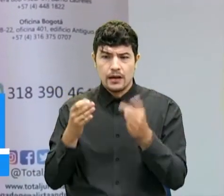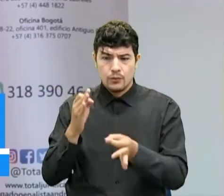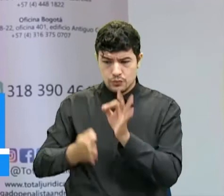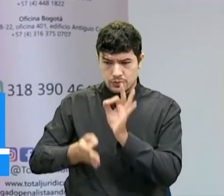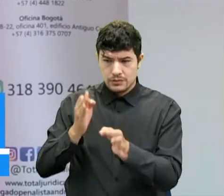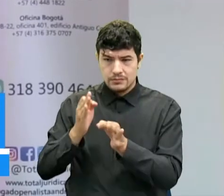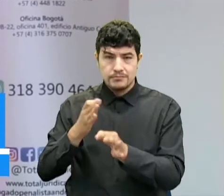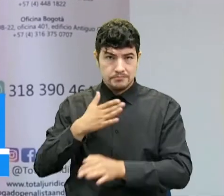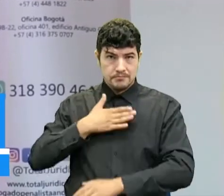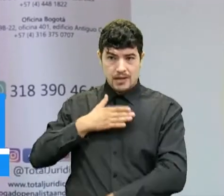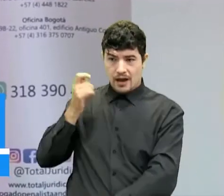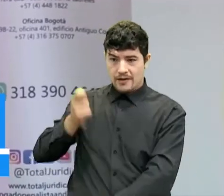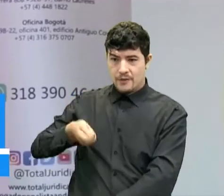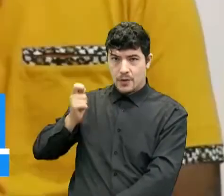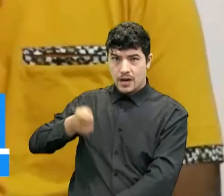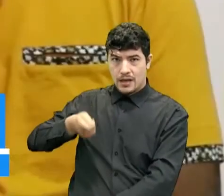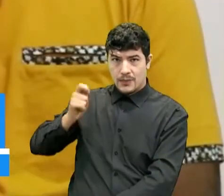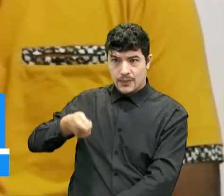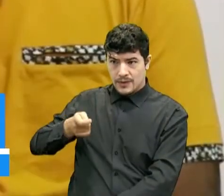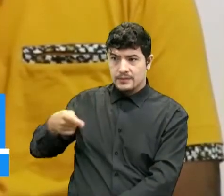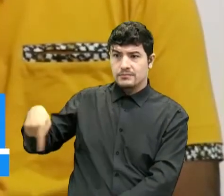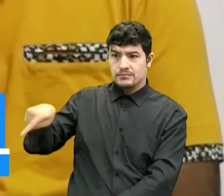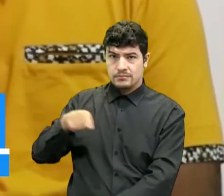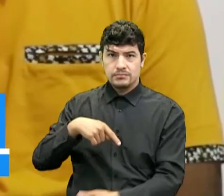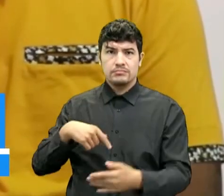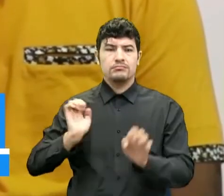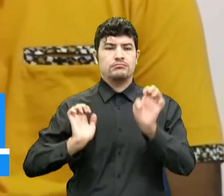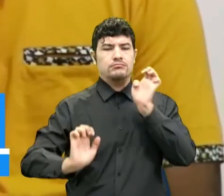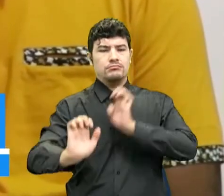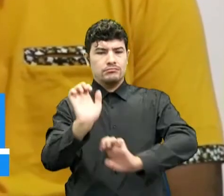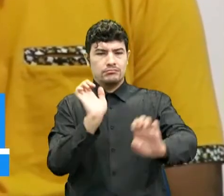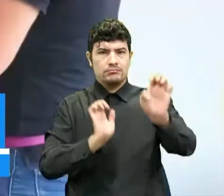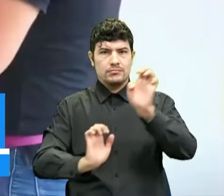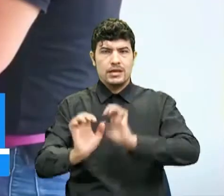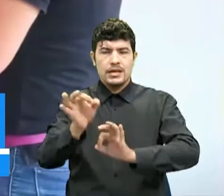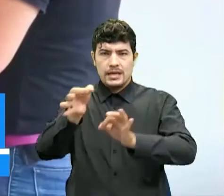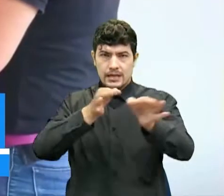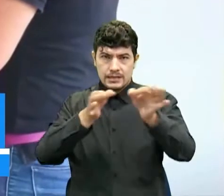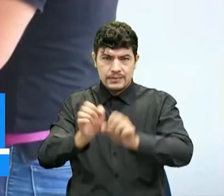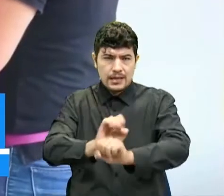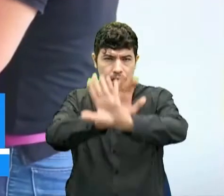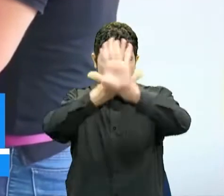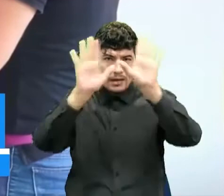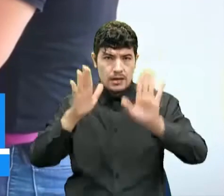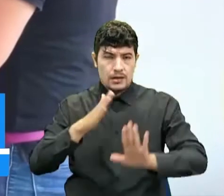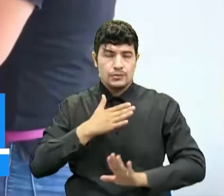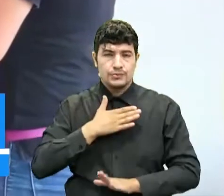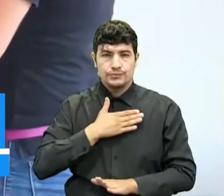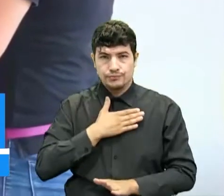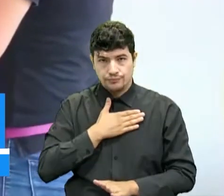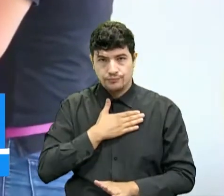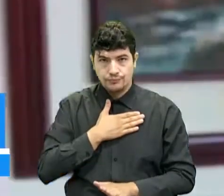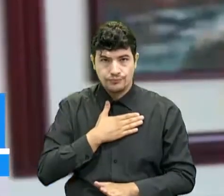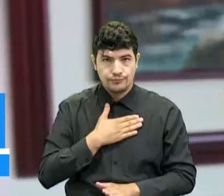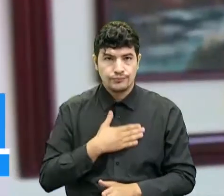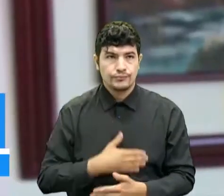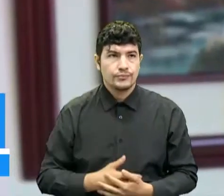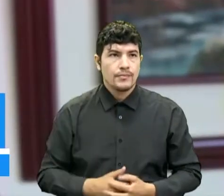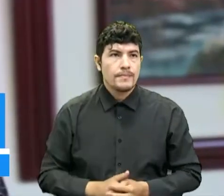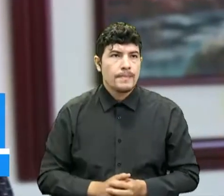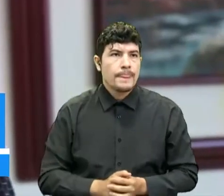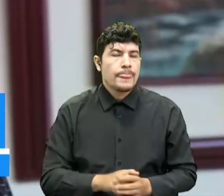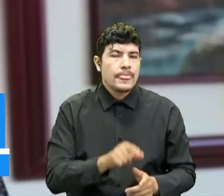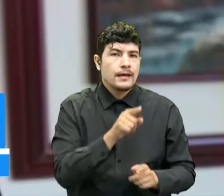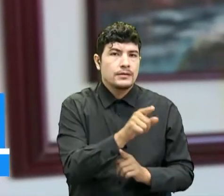abogados para que así se pueda esclarecer todo este macabro asesinato. Por ahora no se conoce una fecha de la audiencia, sin embargo, sus